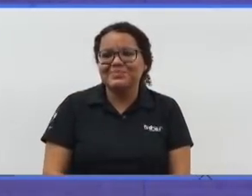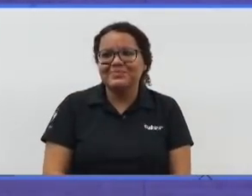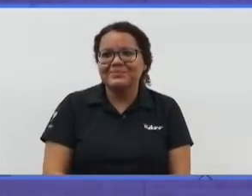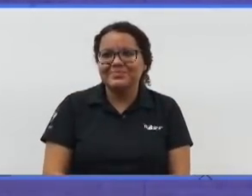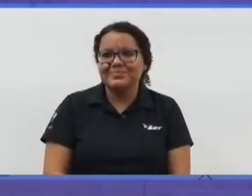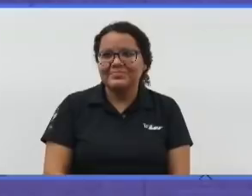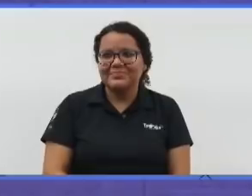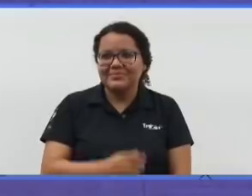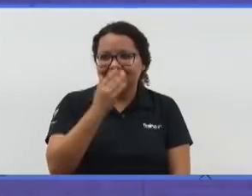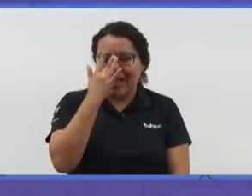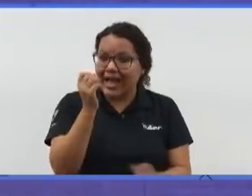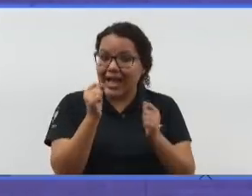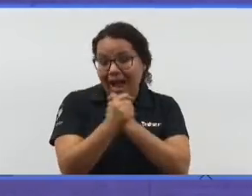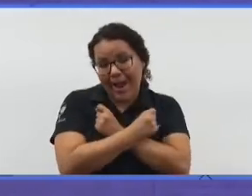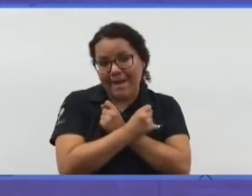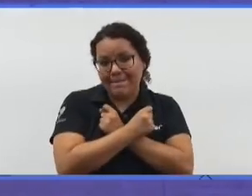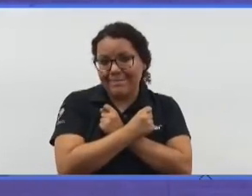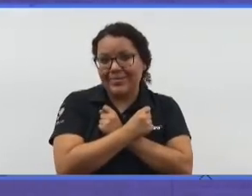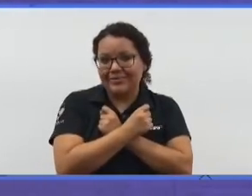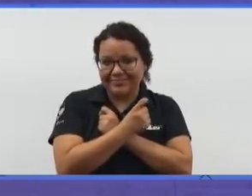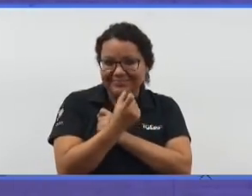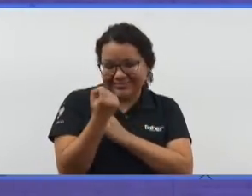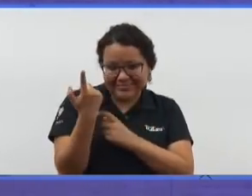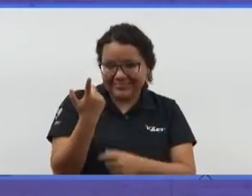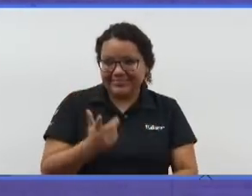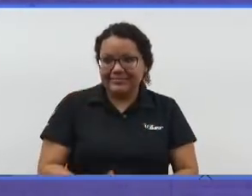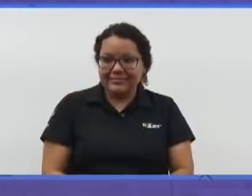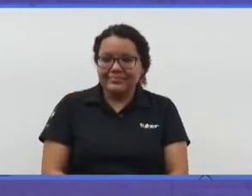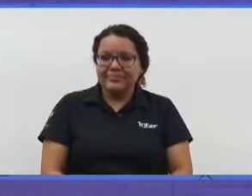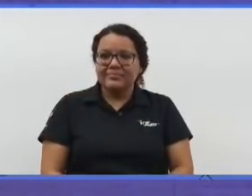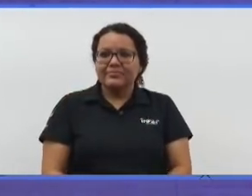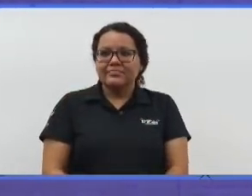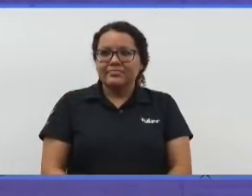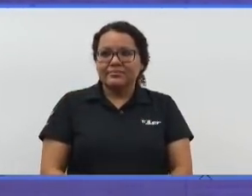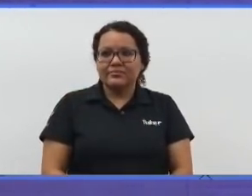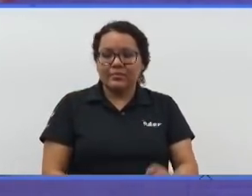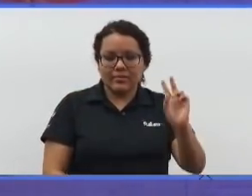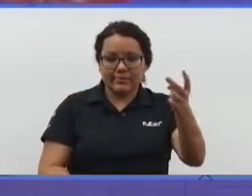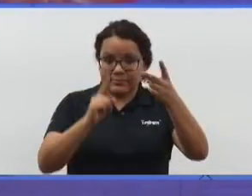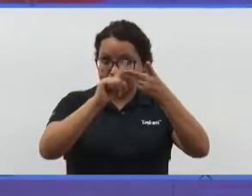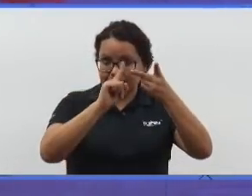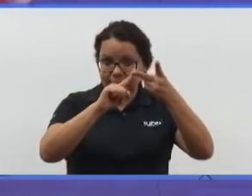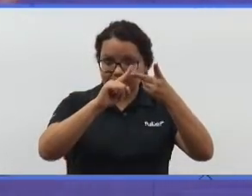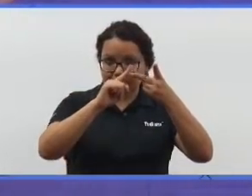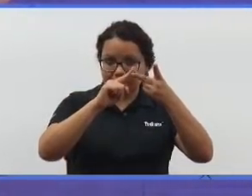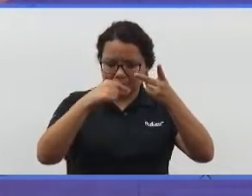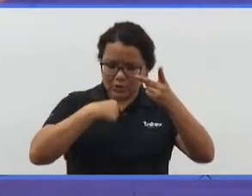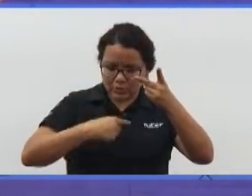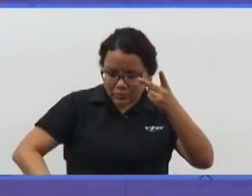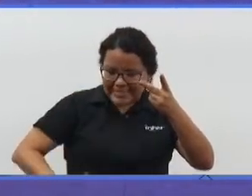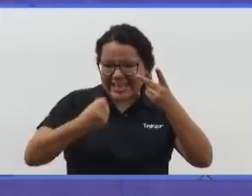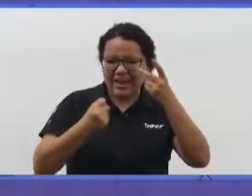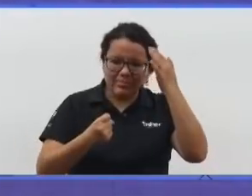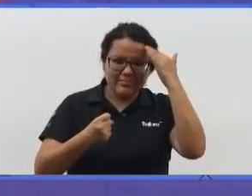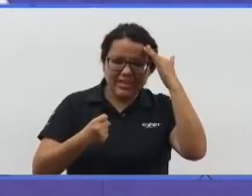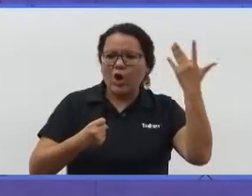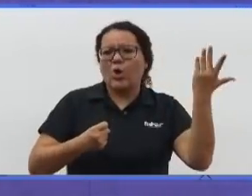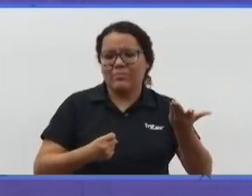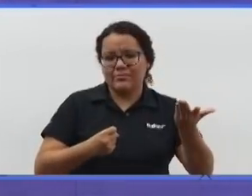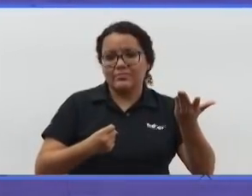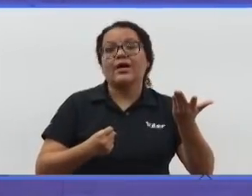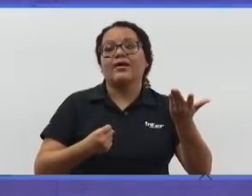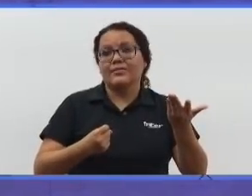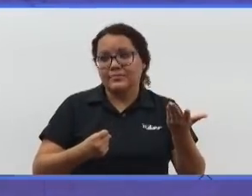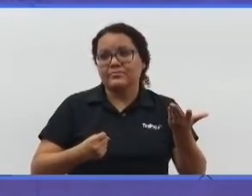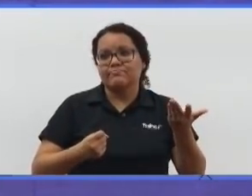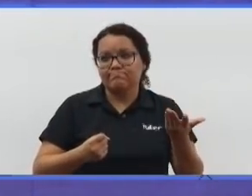el del término amor es que no entiende lo religioso pero aquí voy la segunda evidencia que yo soy salvo es que yo quiero